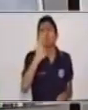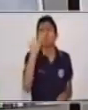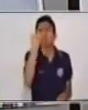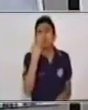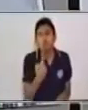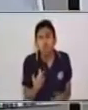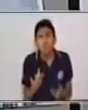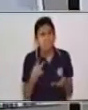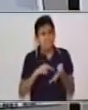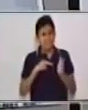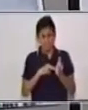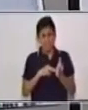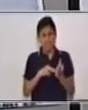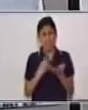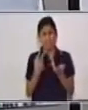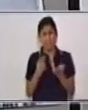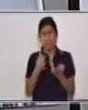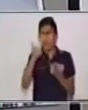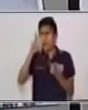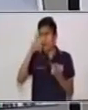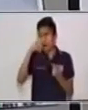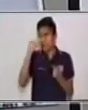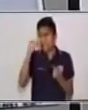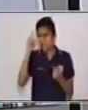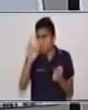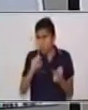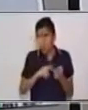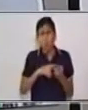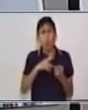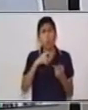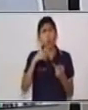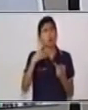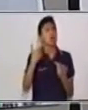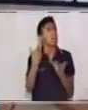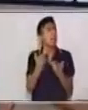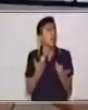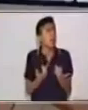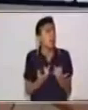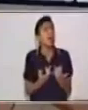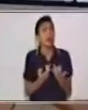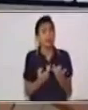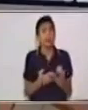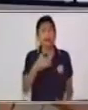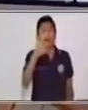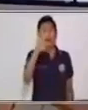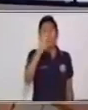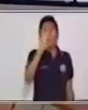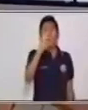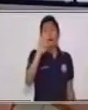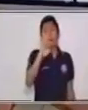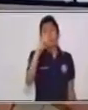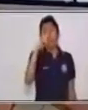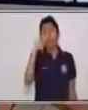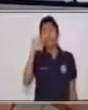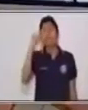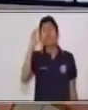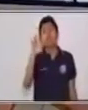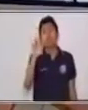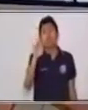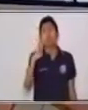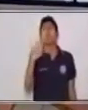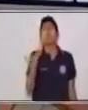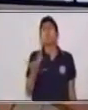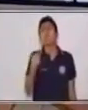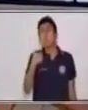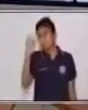¿Será que va a ser un artículo o va a ser un adjetivo o una preposición? Es un adjetivo posesivo. Y mencionamos que todos los